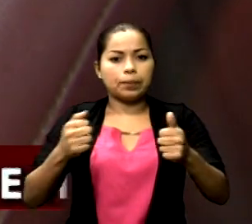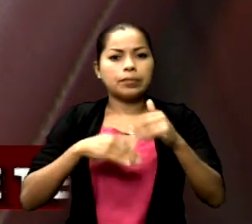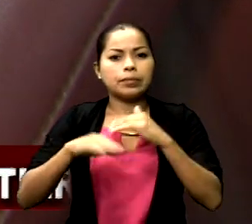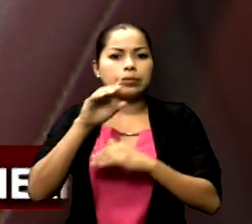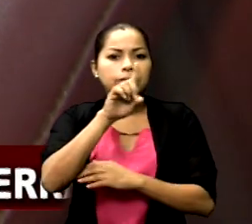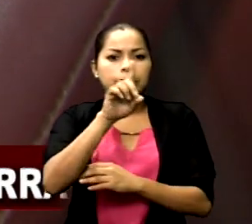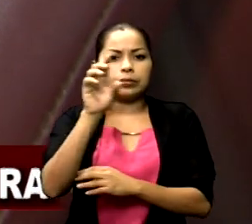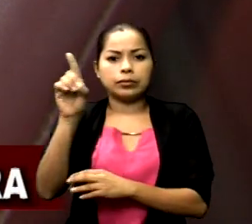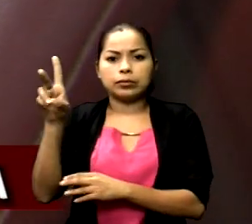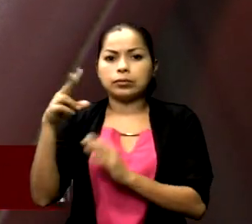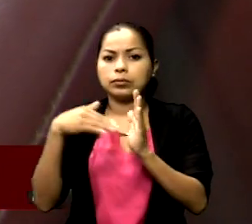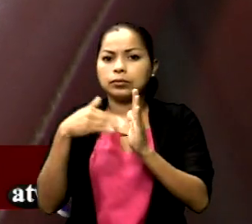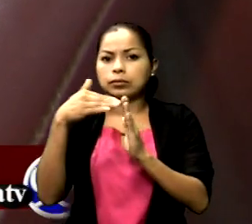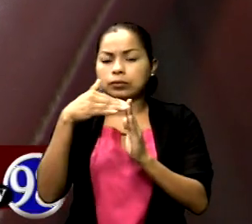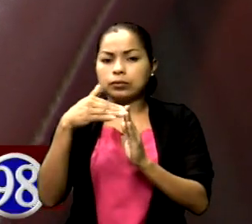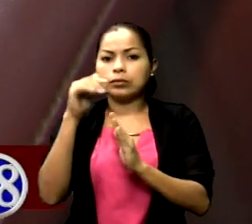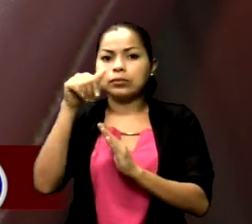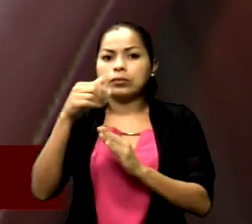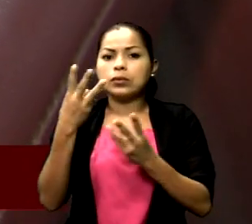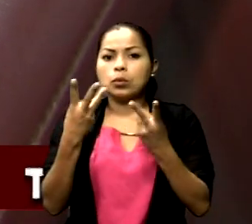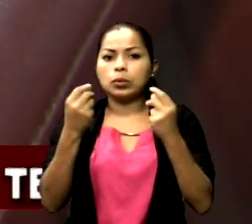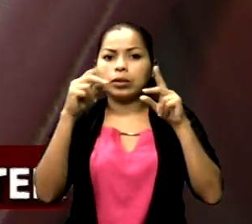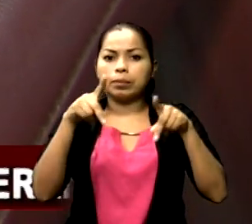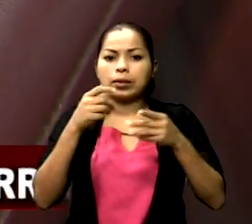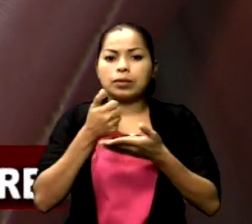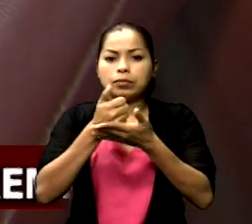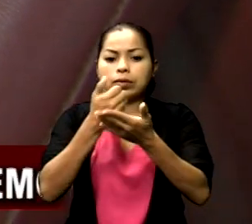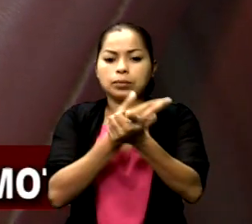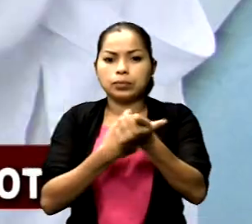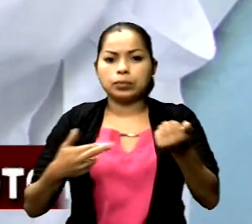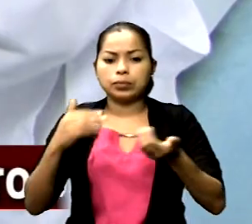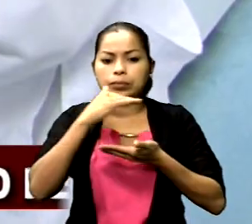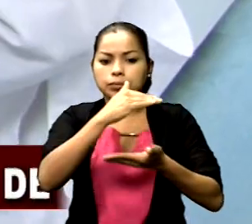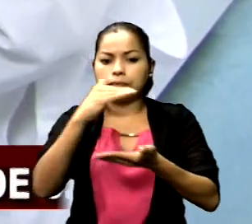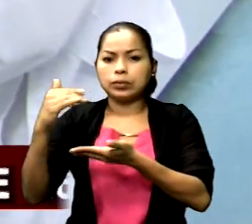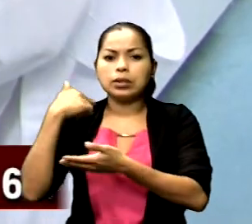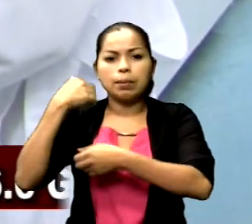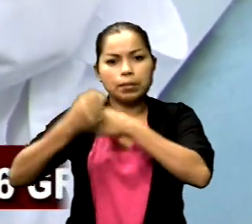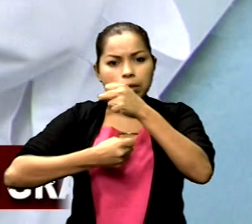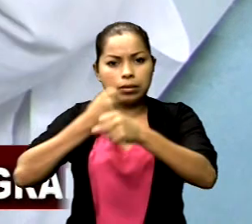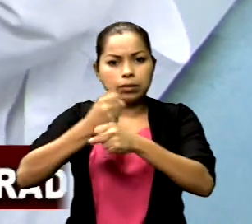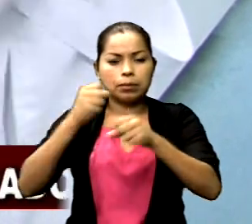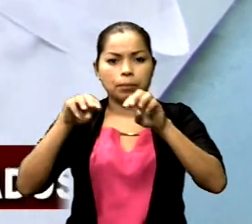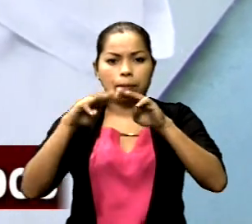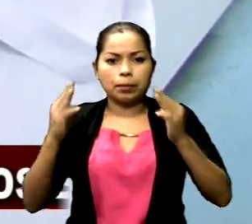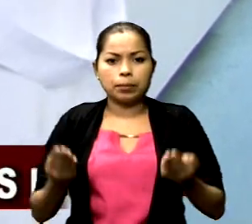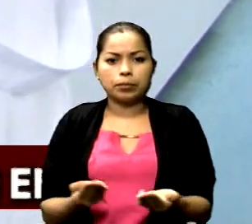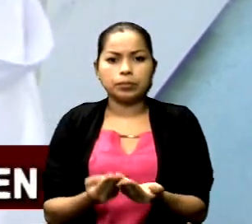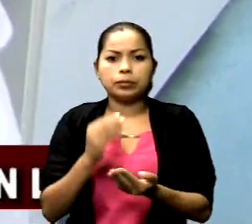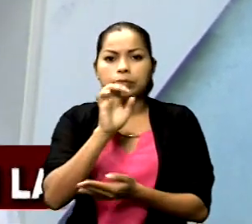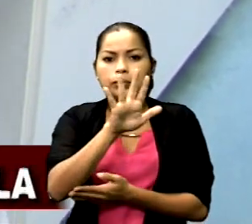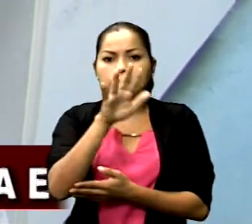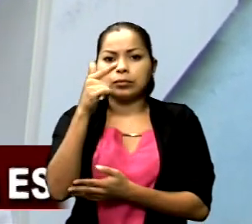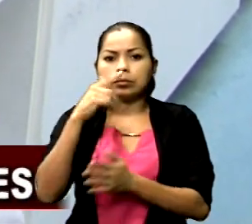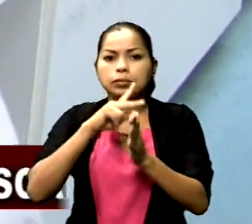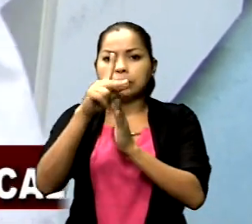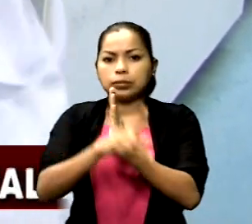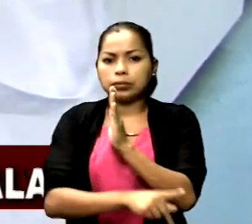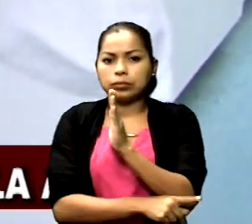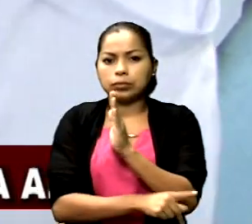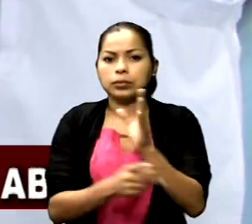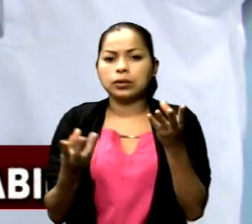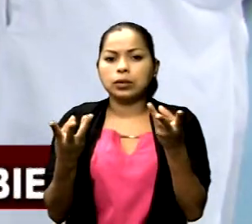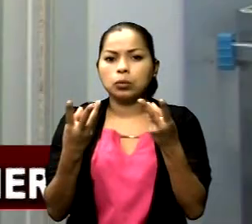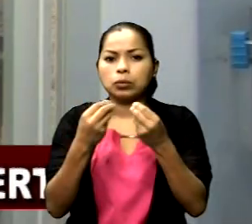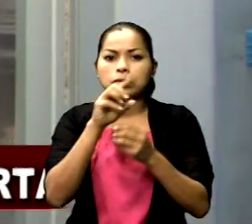de 112 millones es el número de donaciones de sangre realizadas cada año en el mundo. 57 países